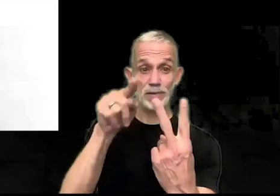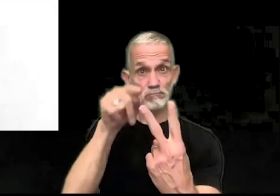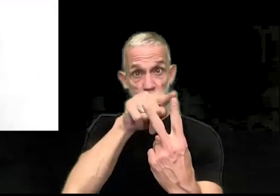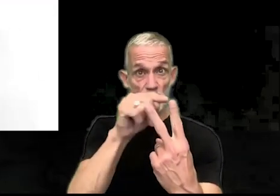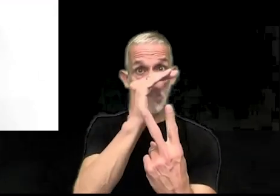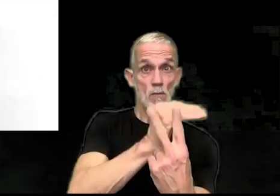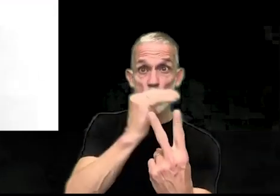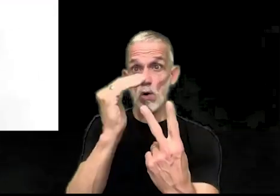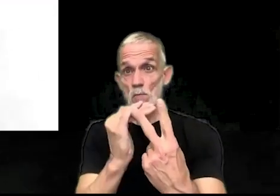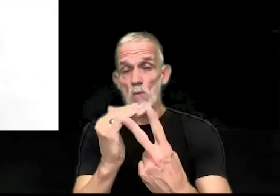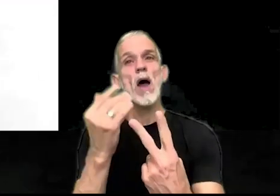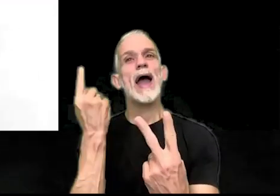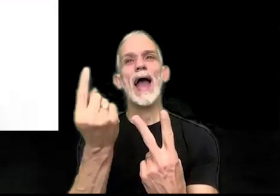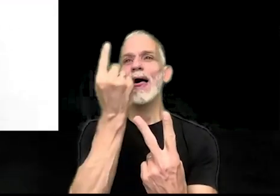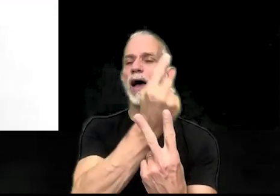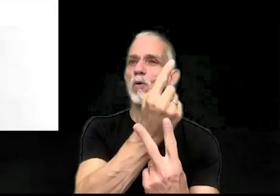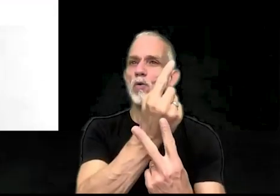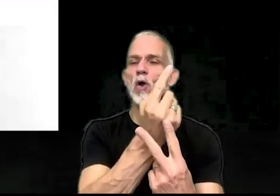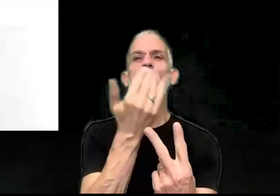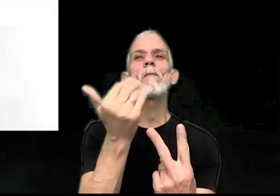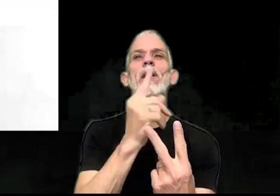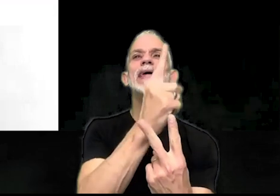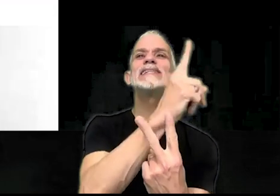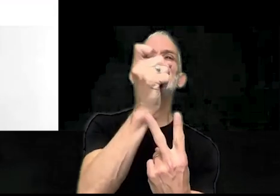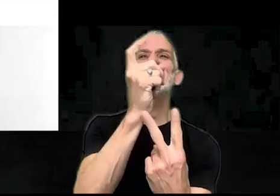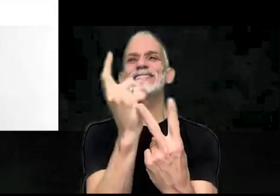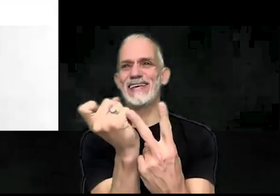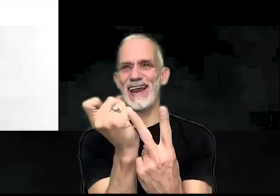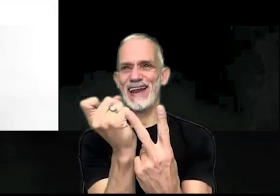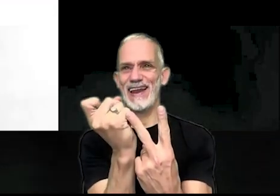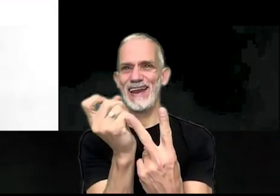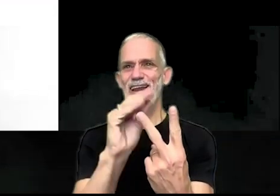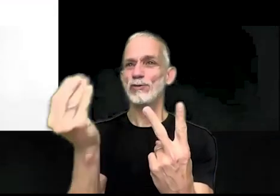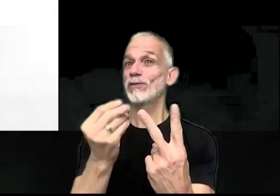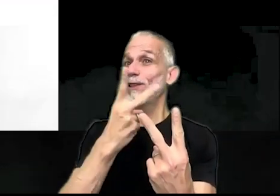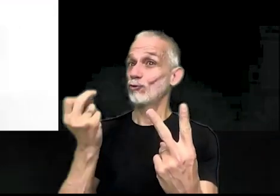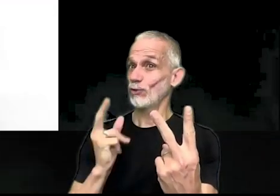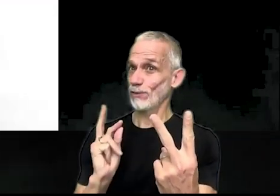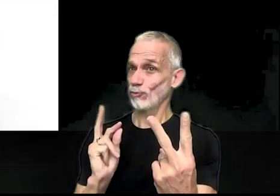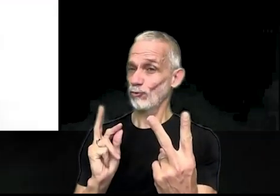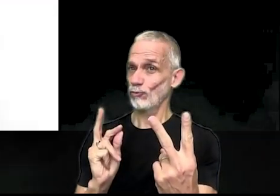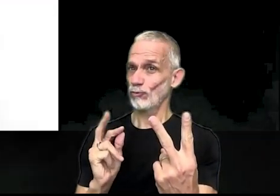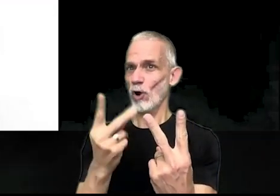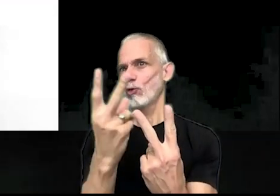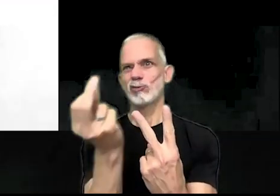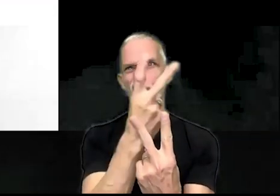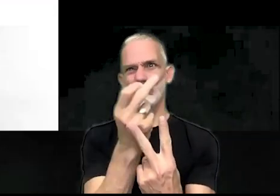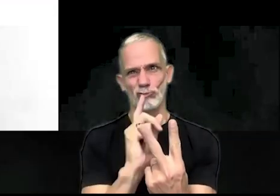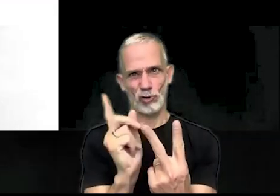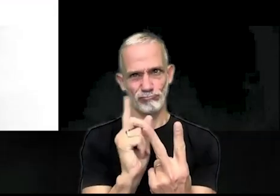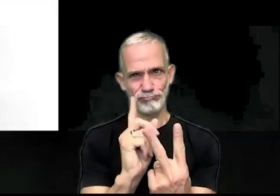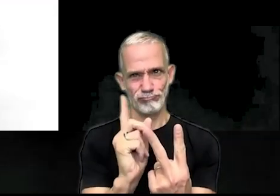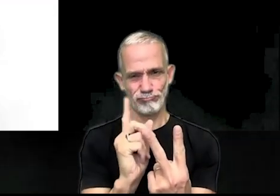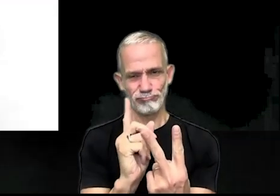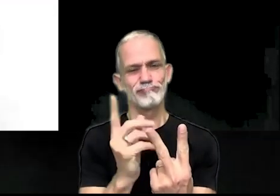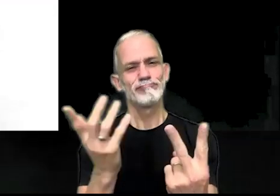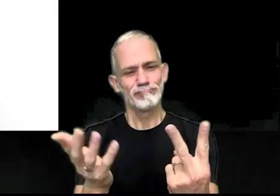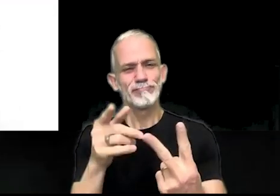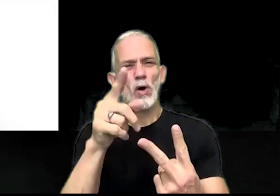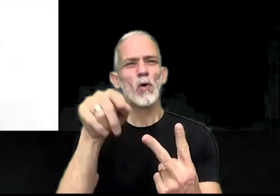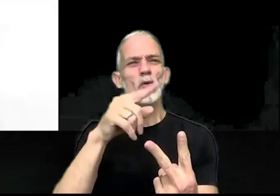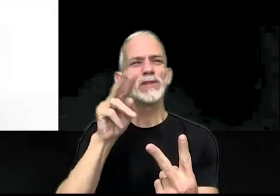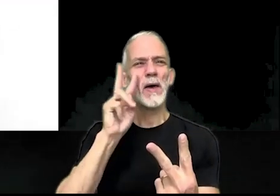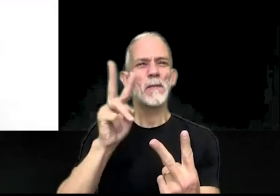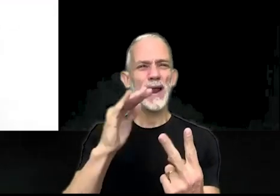la deducción, cada uno podrá tomar 100.000 únicamente. ¿Sí? Que es lo que